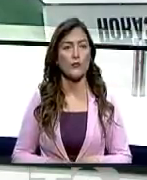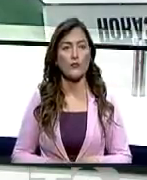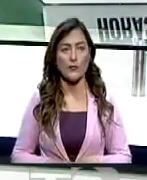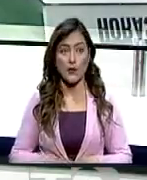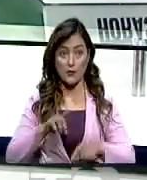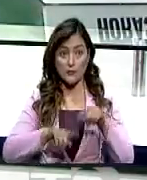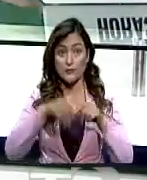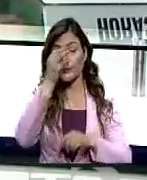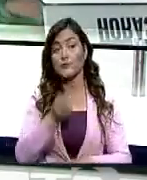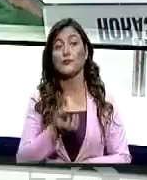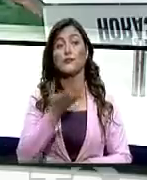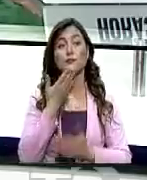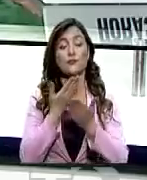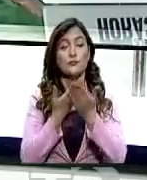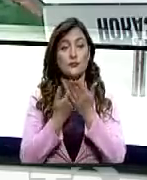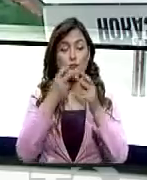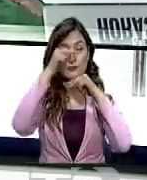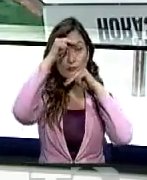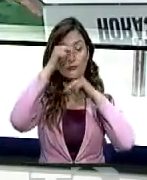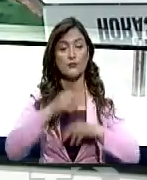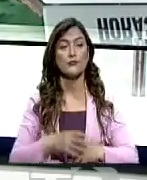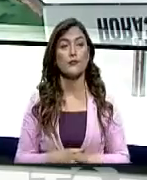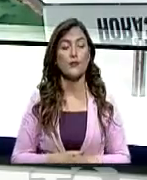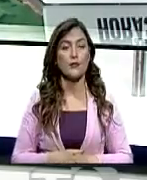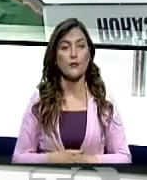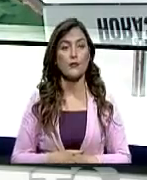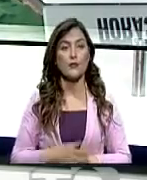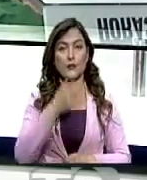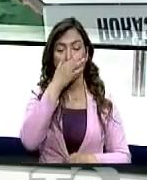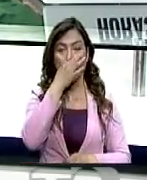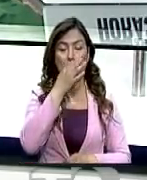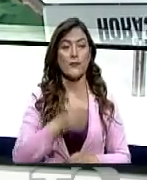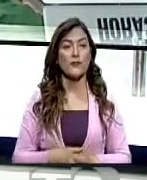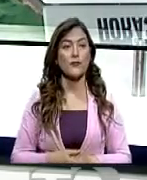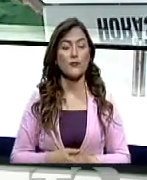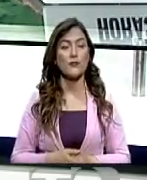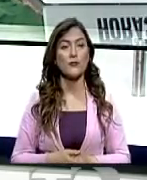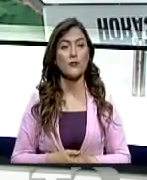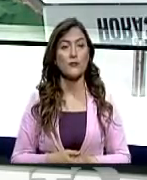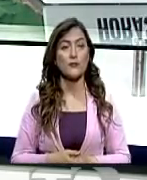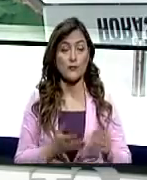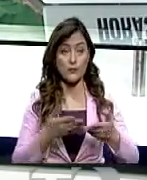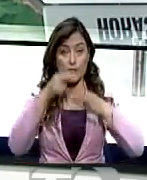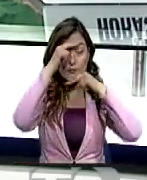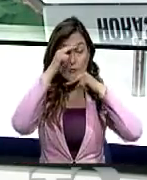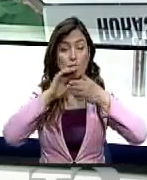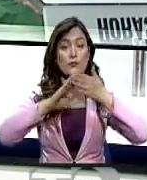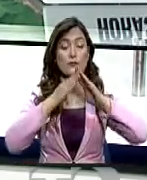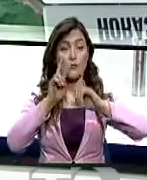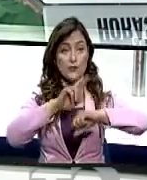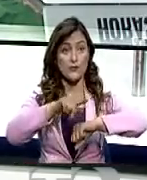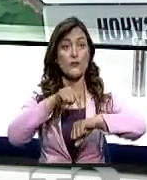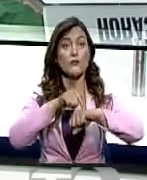Televidentes, amigos, buenos días. Gracias por estar junto a nosotros. Bienvenidos a su noticiero de la comunidad de 24 horas en este martes